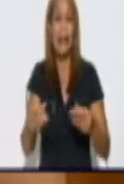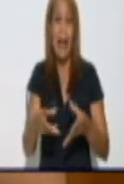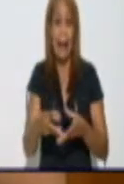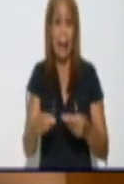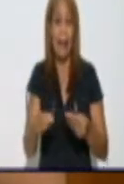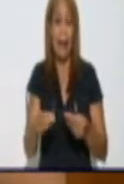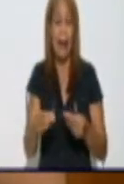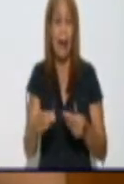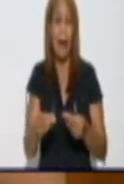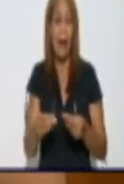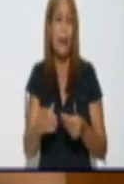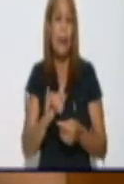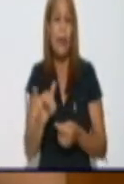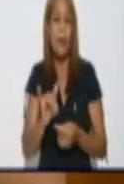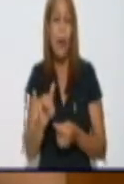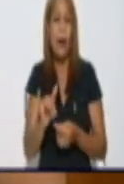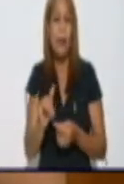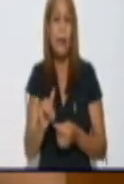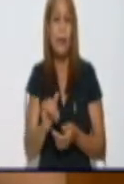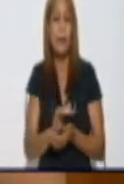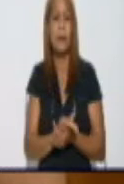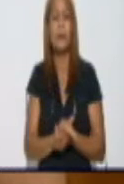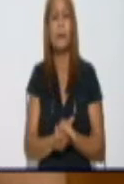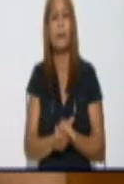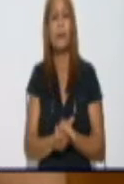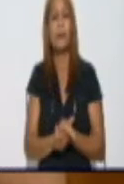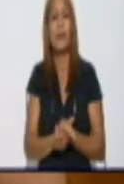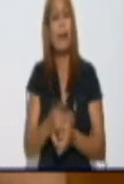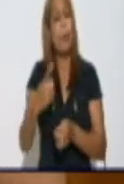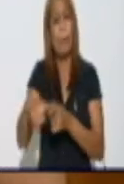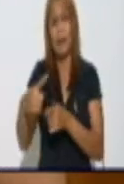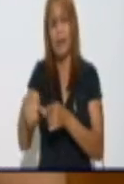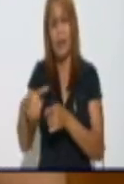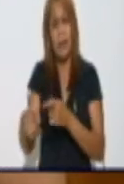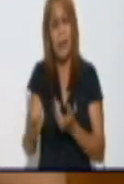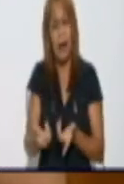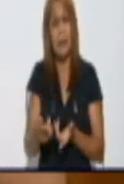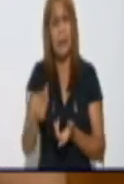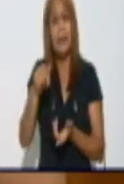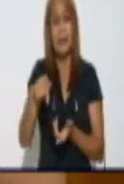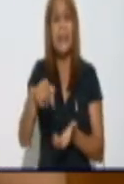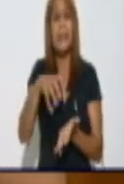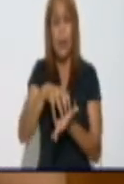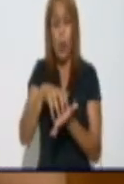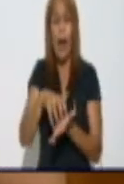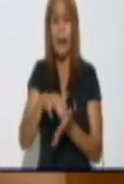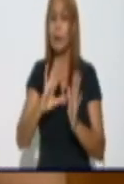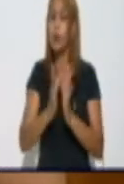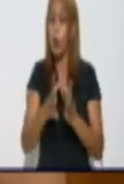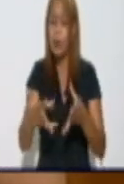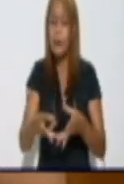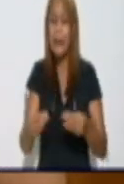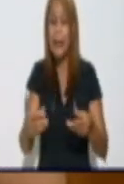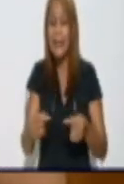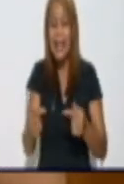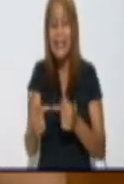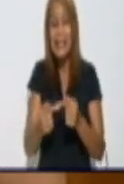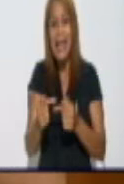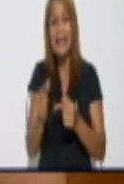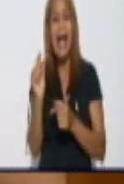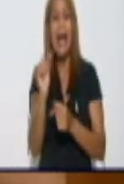el material que hay, la litología de ese lugar es arenosa, está muy cerca del río, sí.